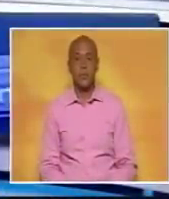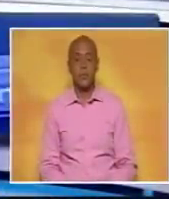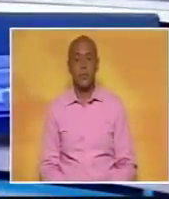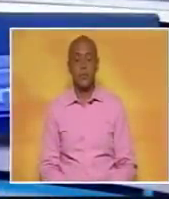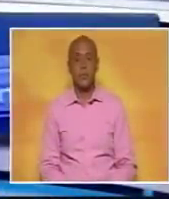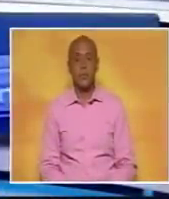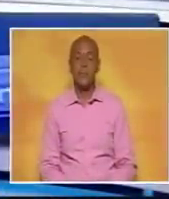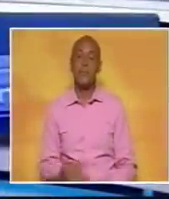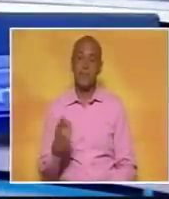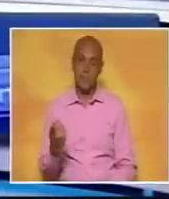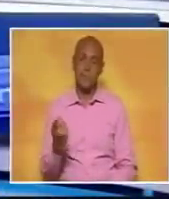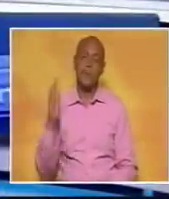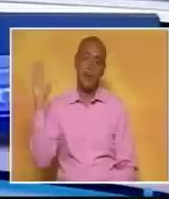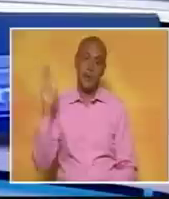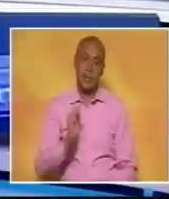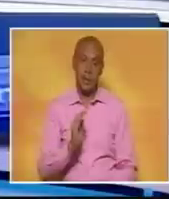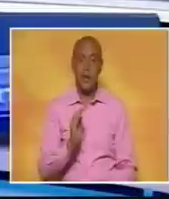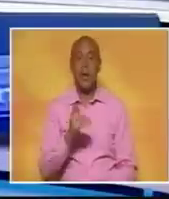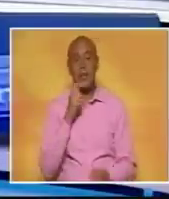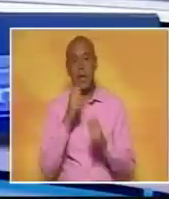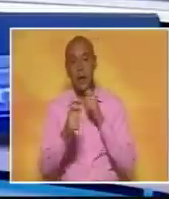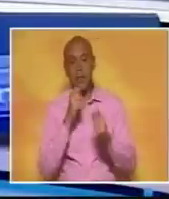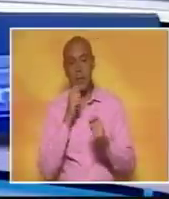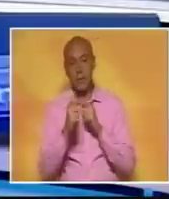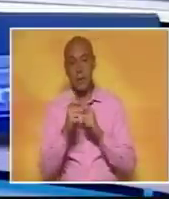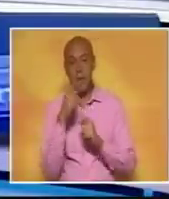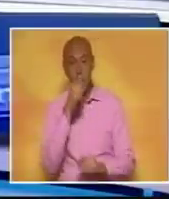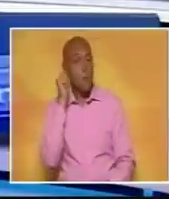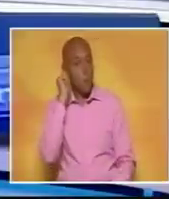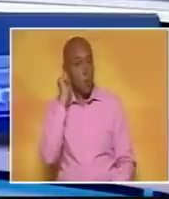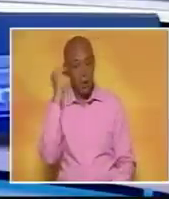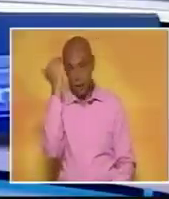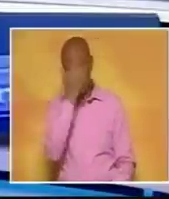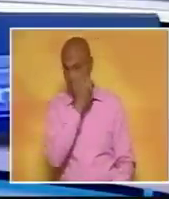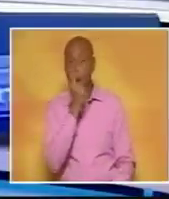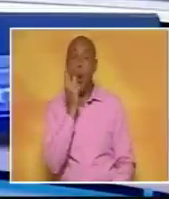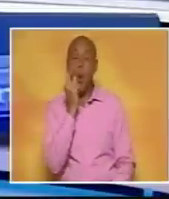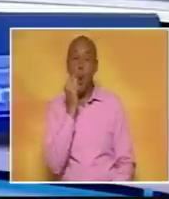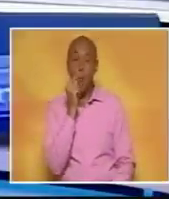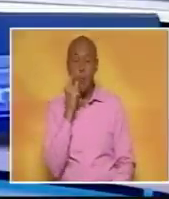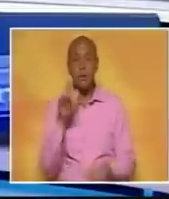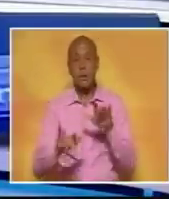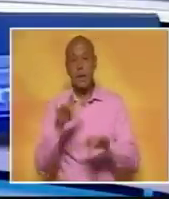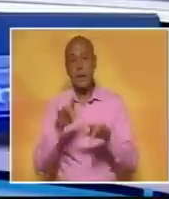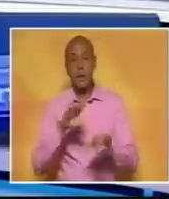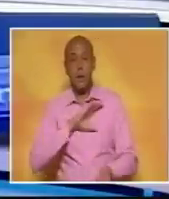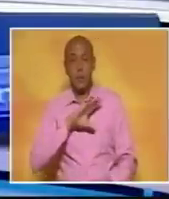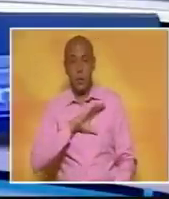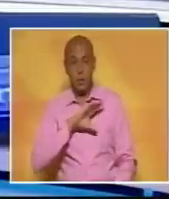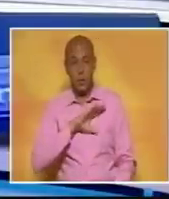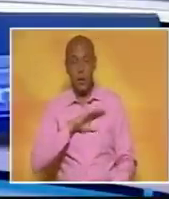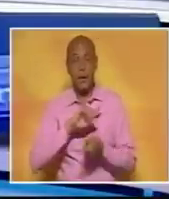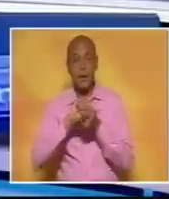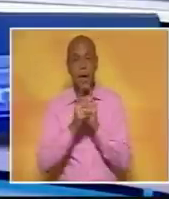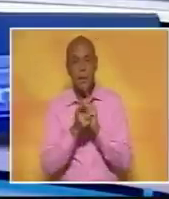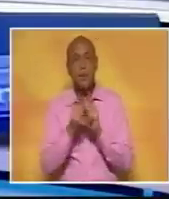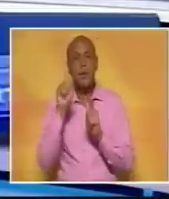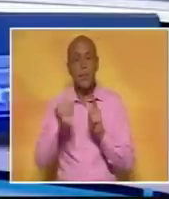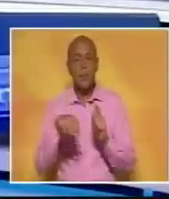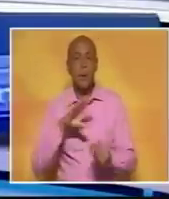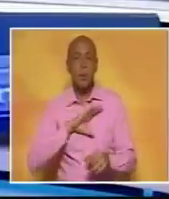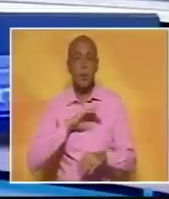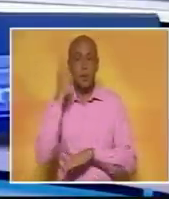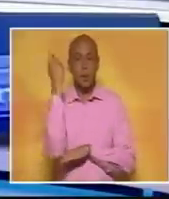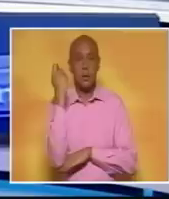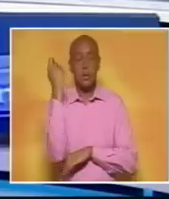Y al regreso en entrevista a Venevisión, Endrina estará conversando con Timoteo Zambrano, secretario general de Cambiemos y diputado ante